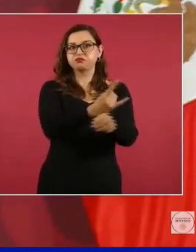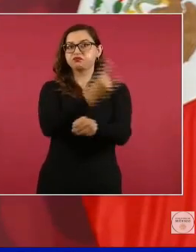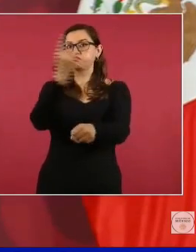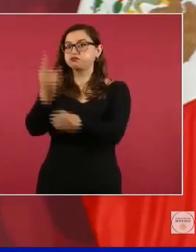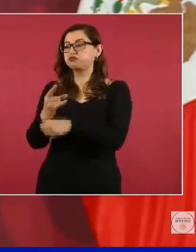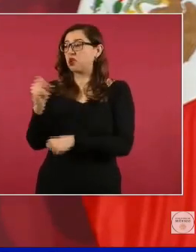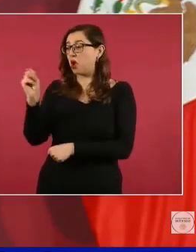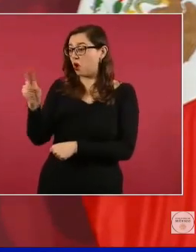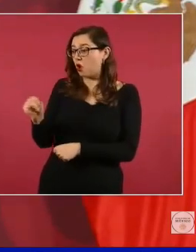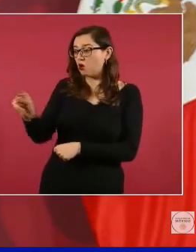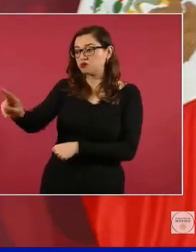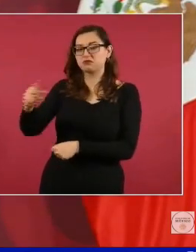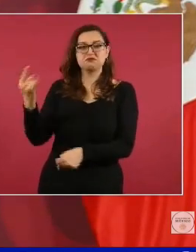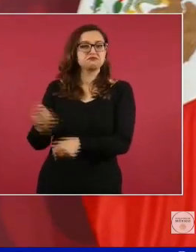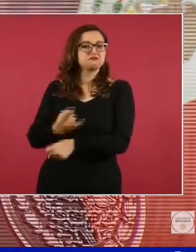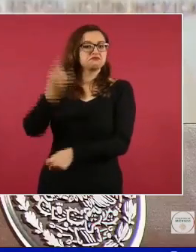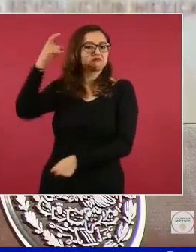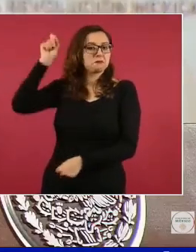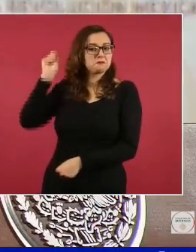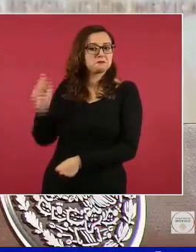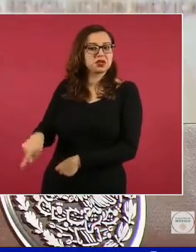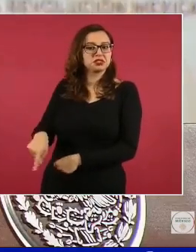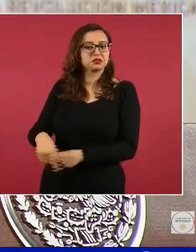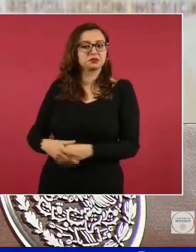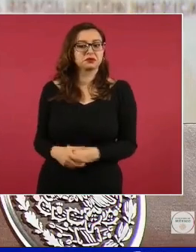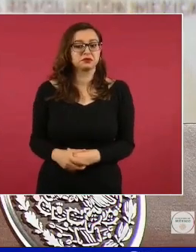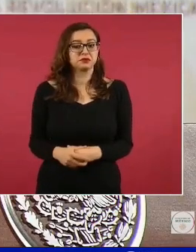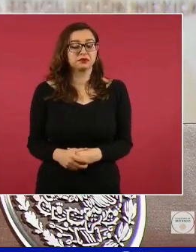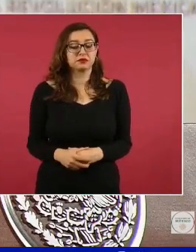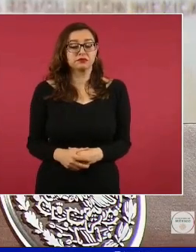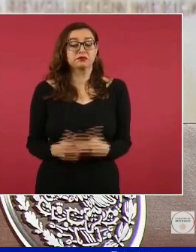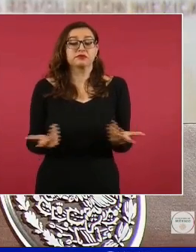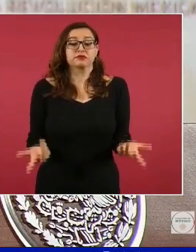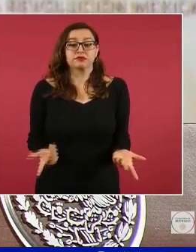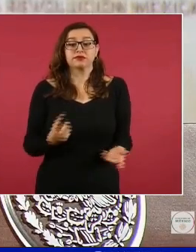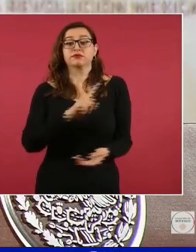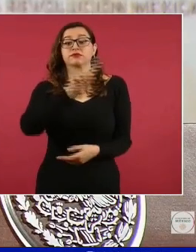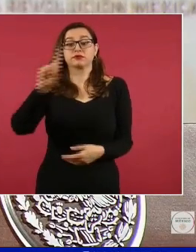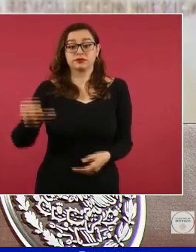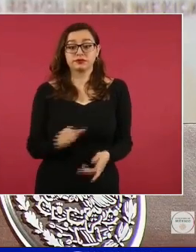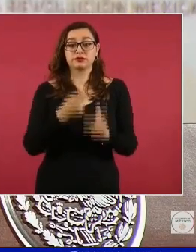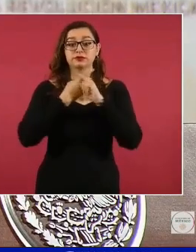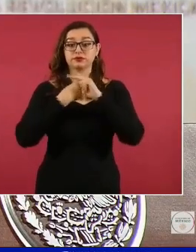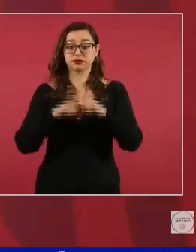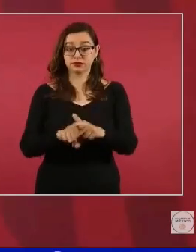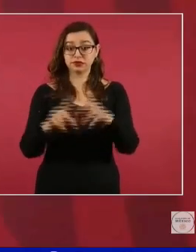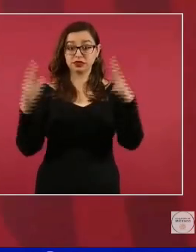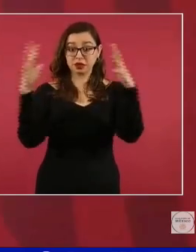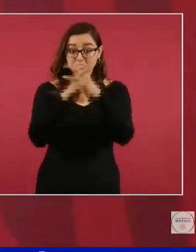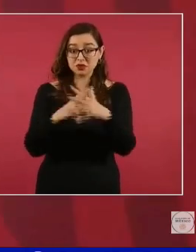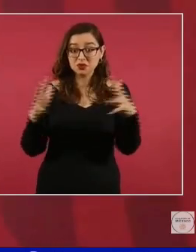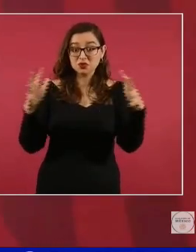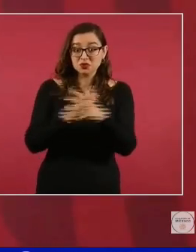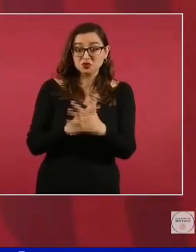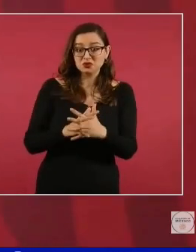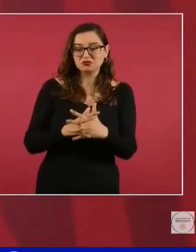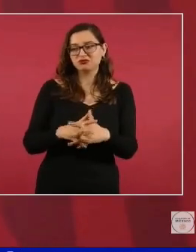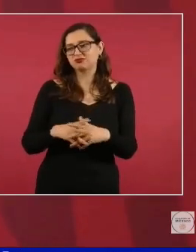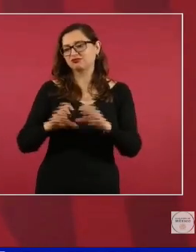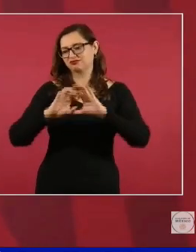Y una vez que se desató la guerra, con todos los sufrimientos que